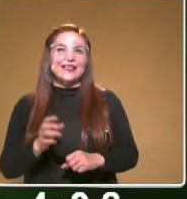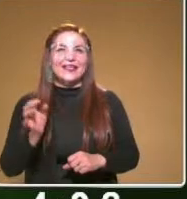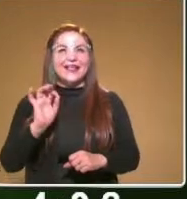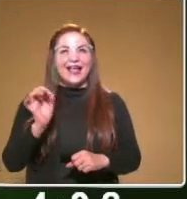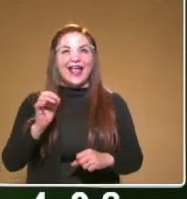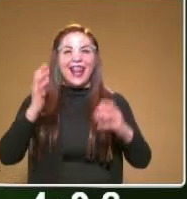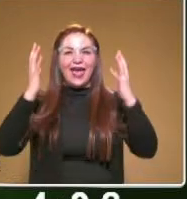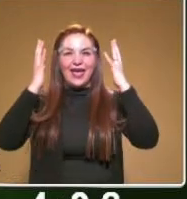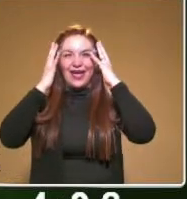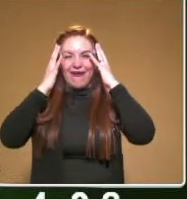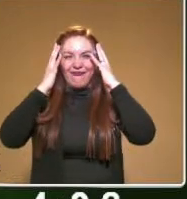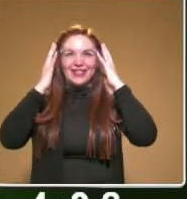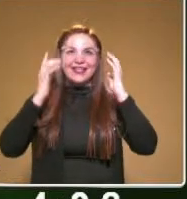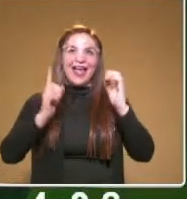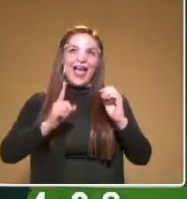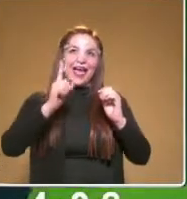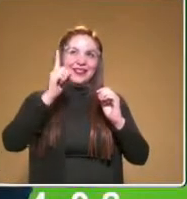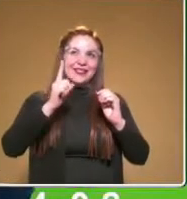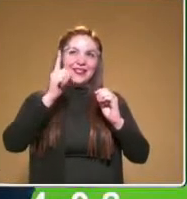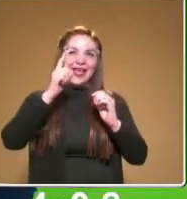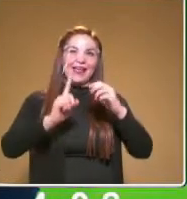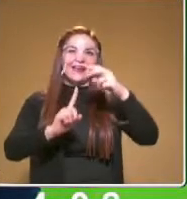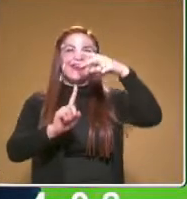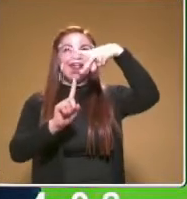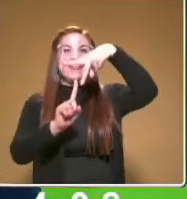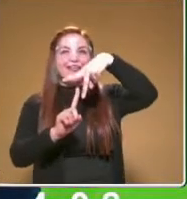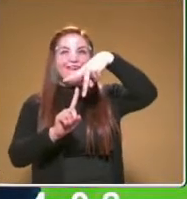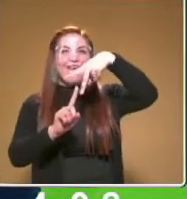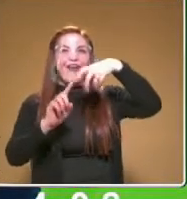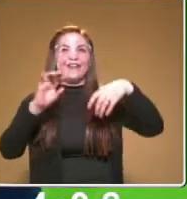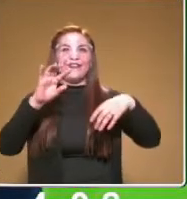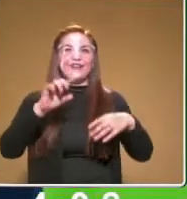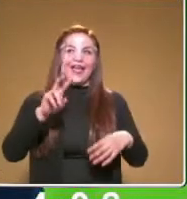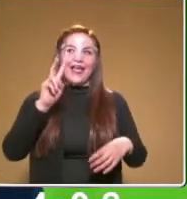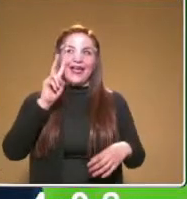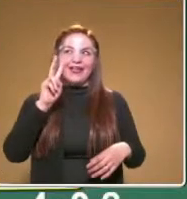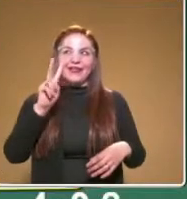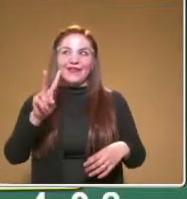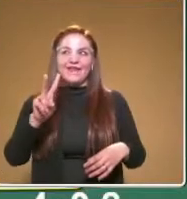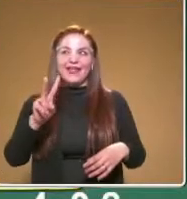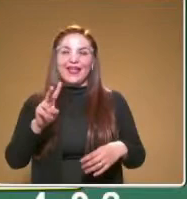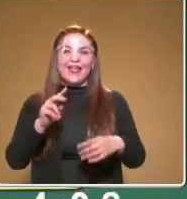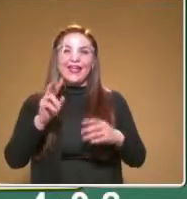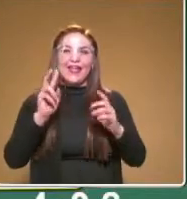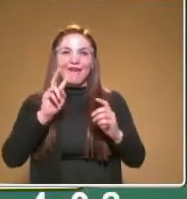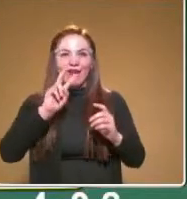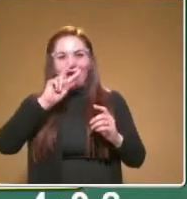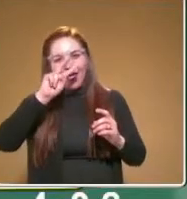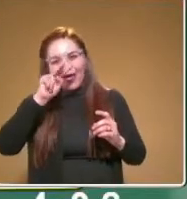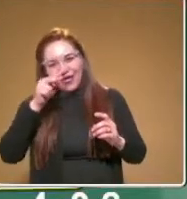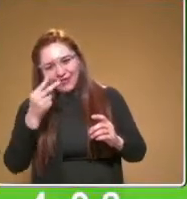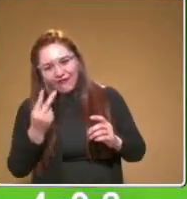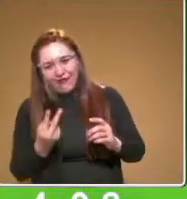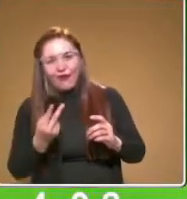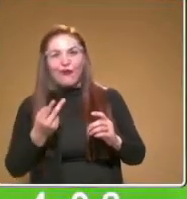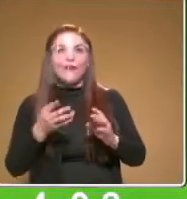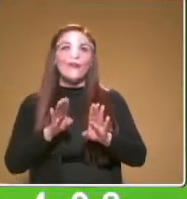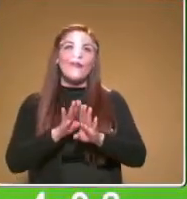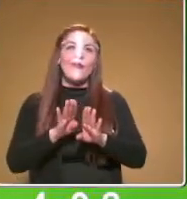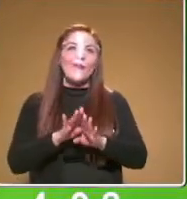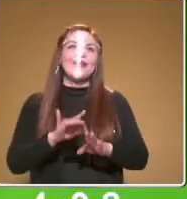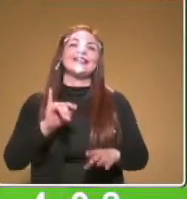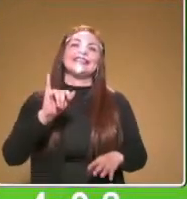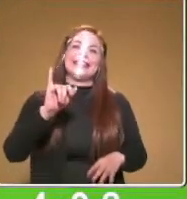la cabeza y si luego da un medio giro, los piecitos. Y de hecho ahí se ve la figurita, queda viendo hacia abajo, entonces es la